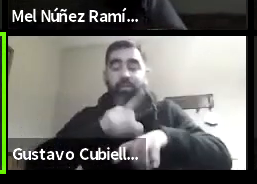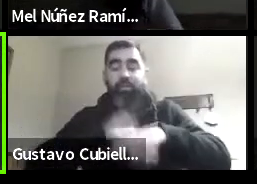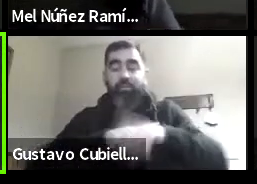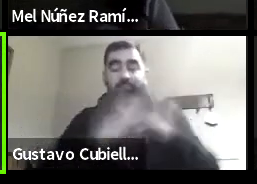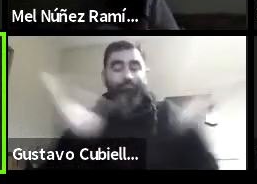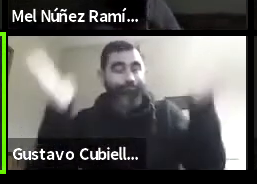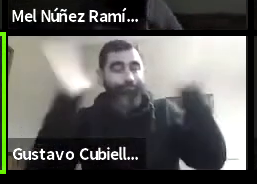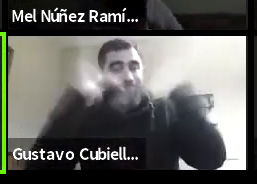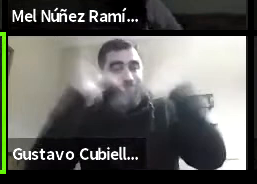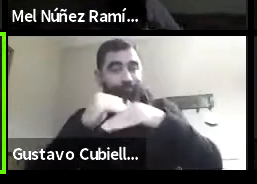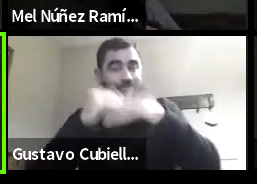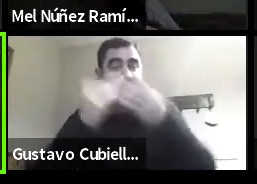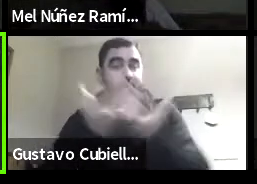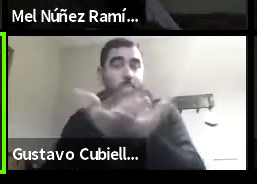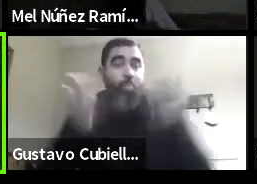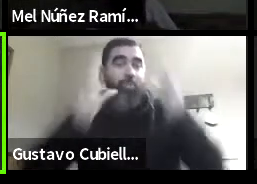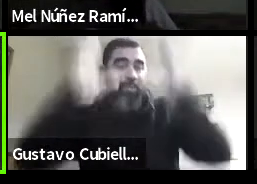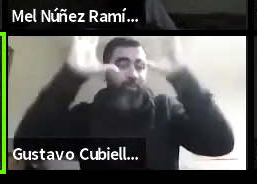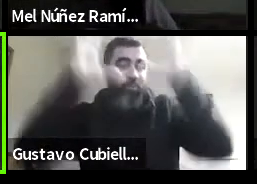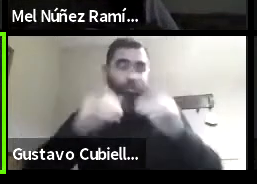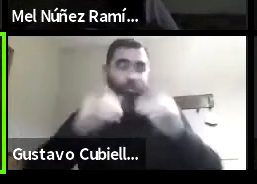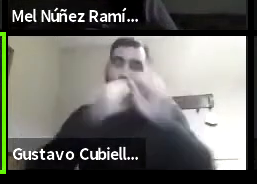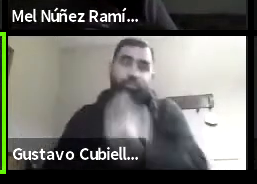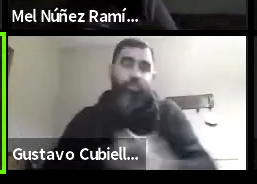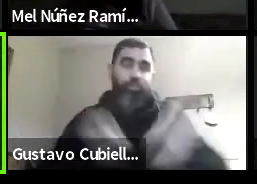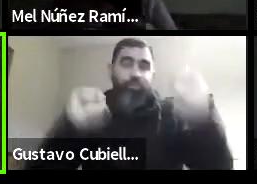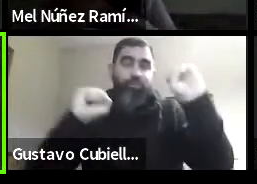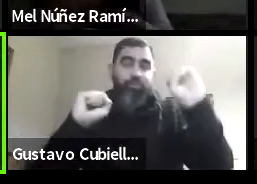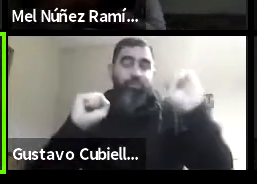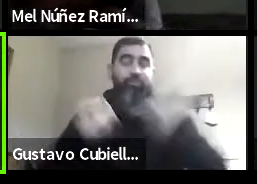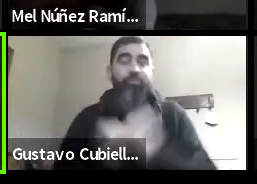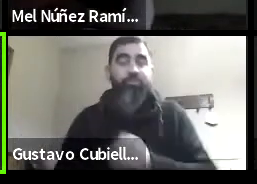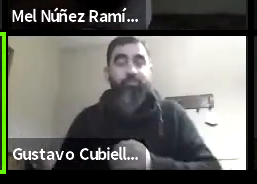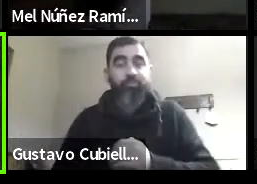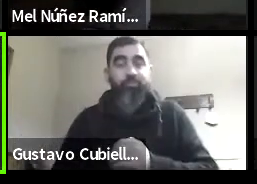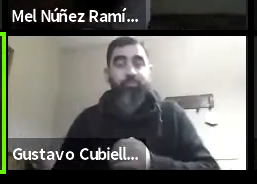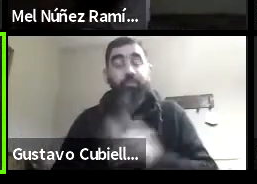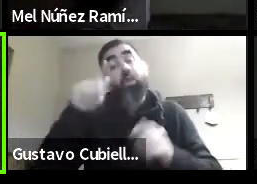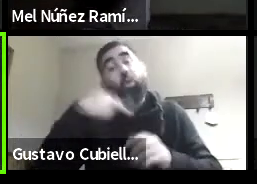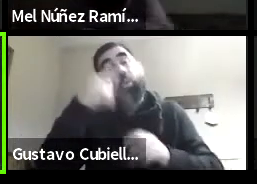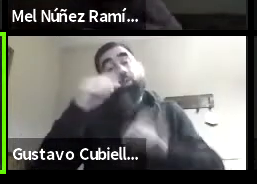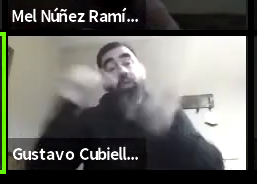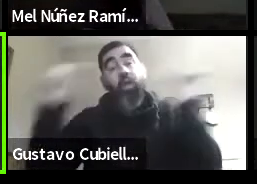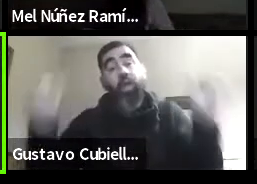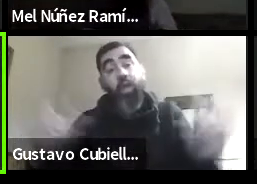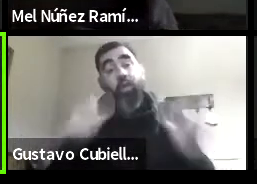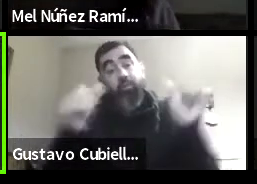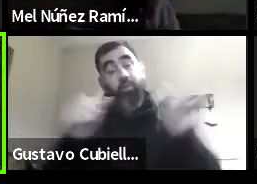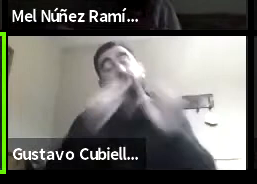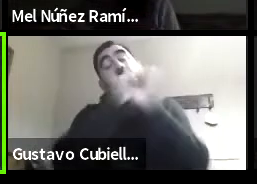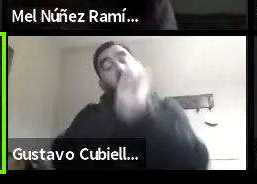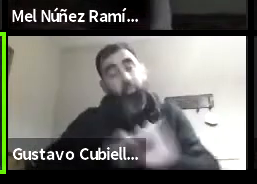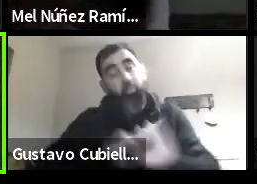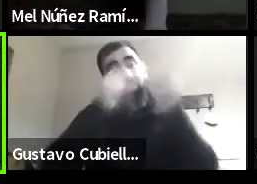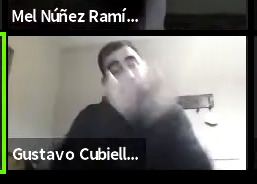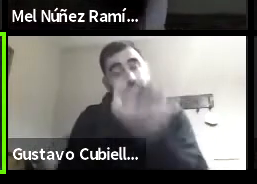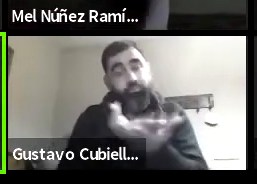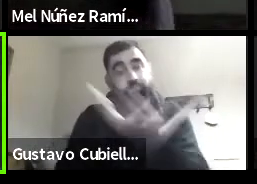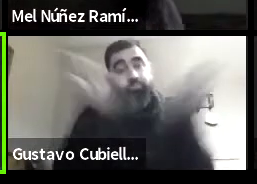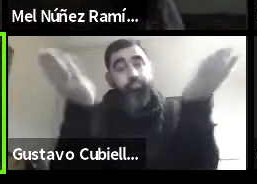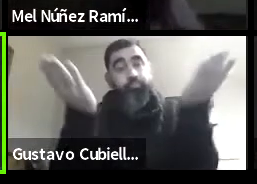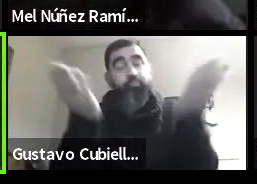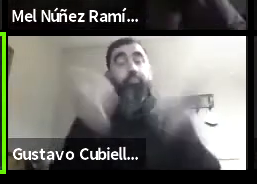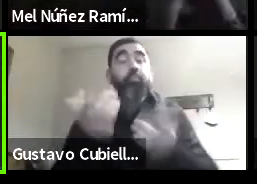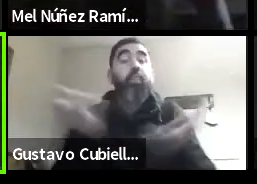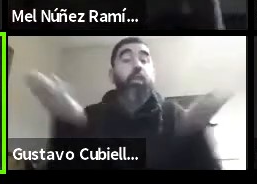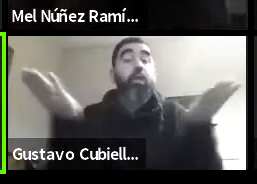estar presentando todas las dimensiones, esperemos en otra actividad poder estar haciéndolo. En este